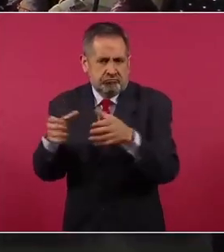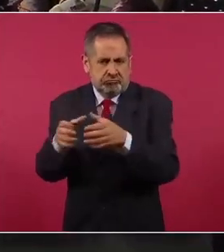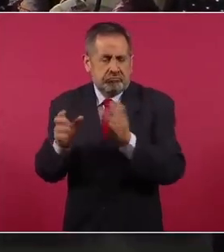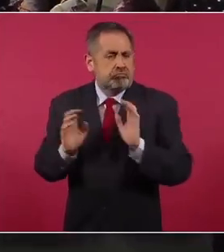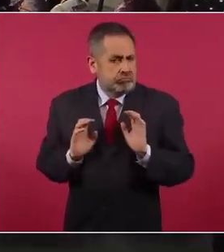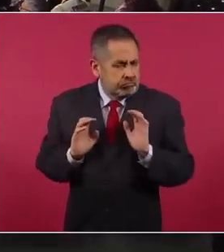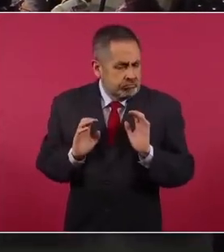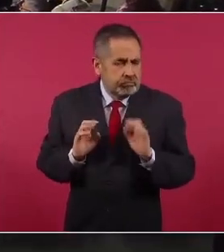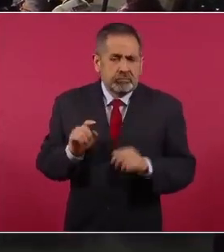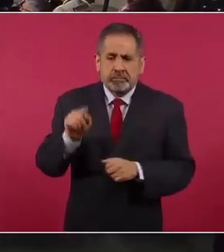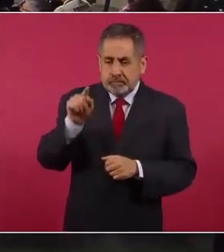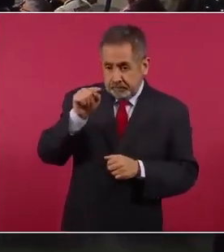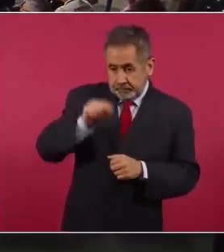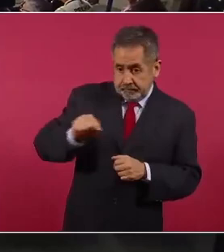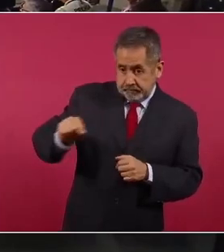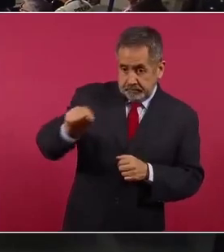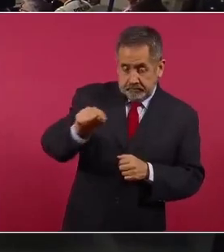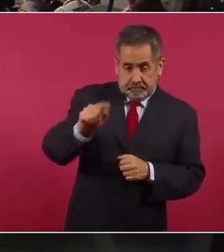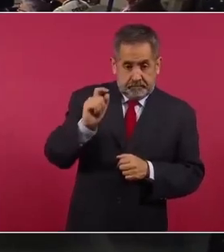pero